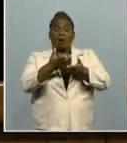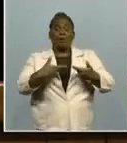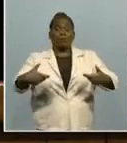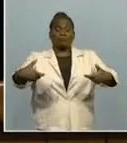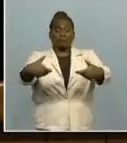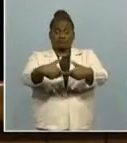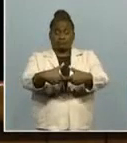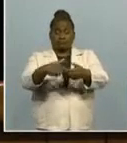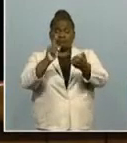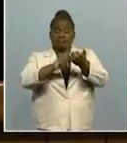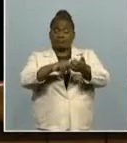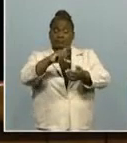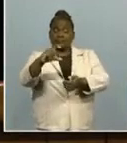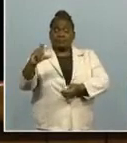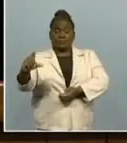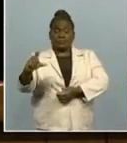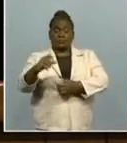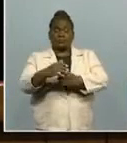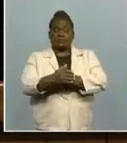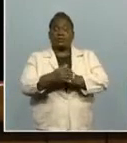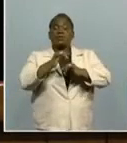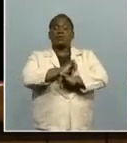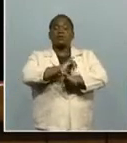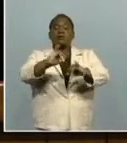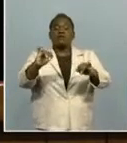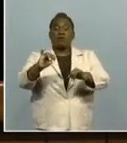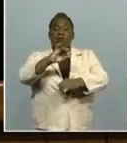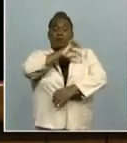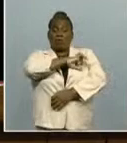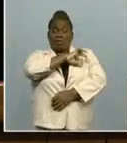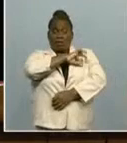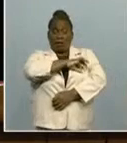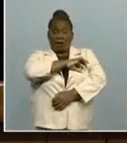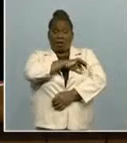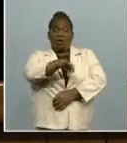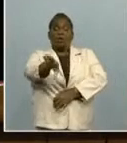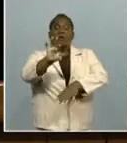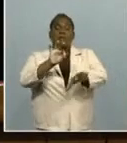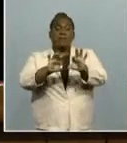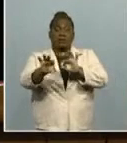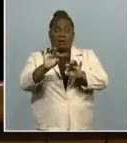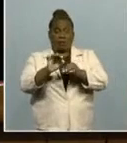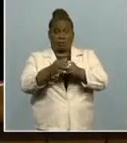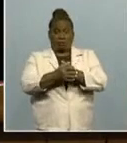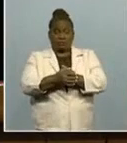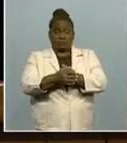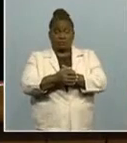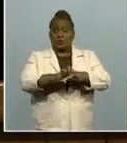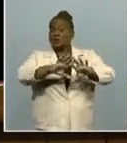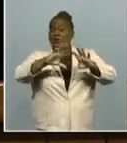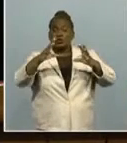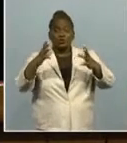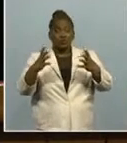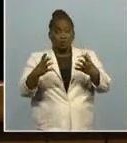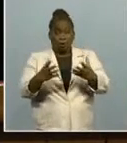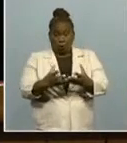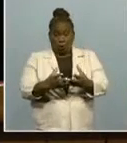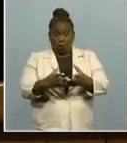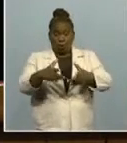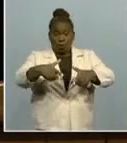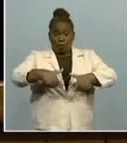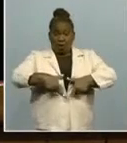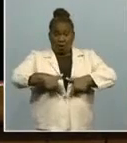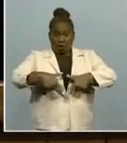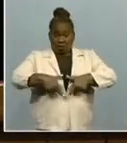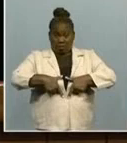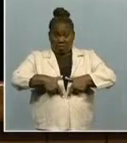comunista de cuba informó a los delegados dados que todos los candidatos a